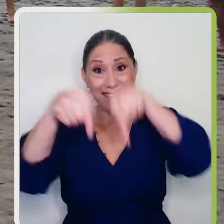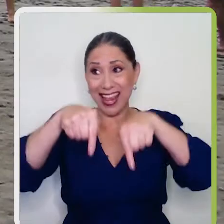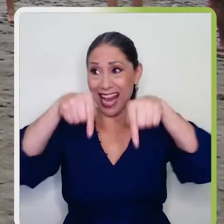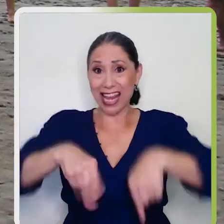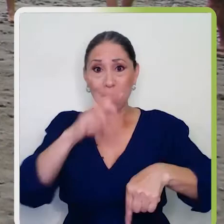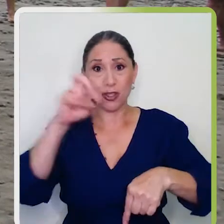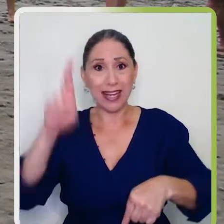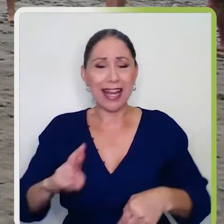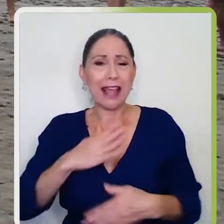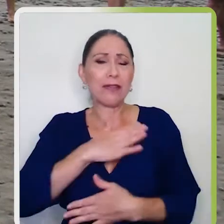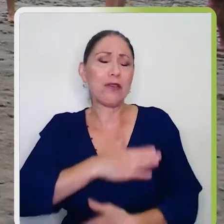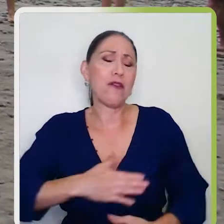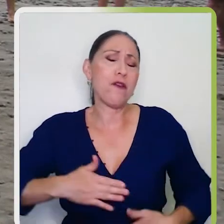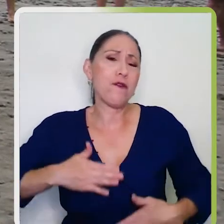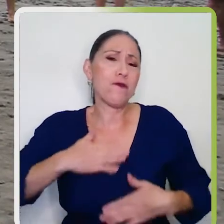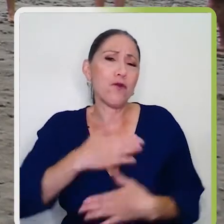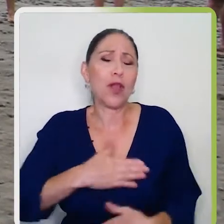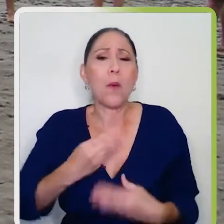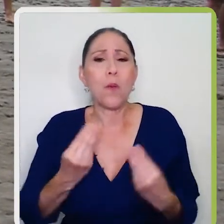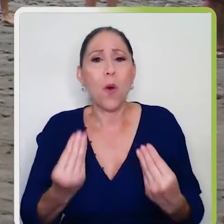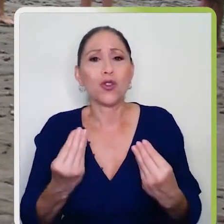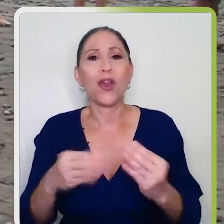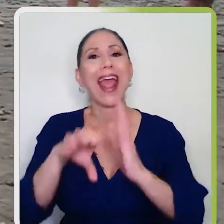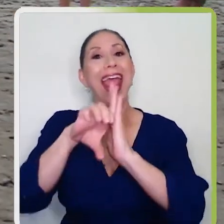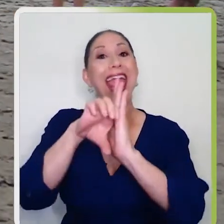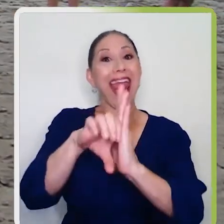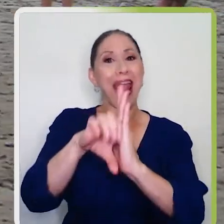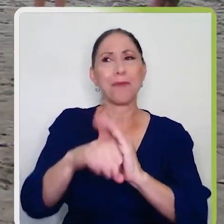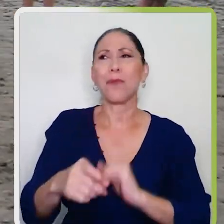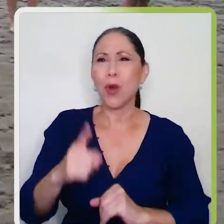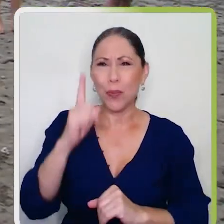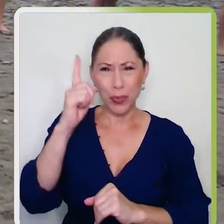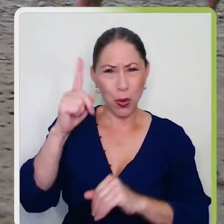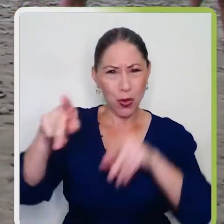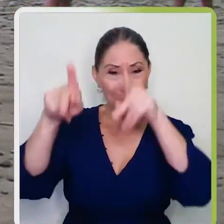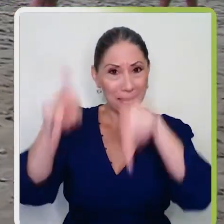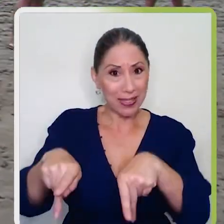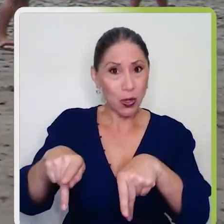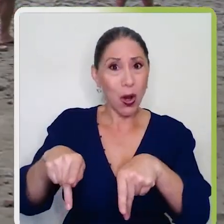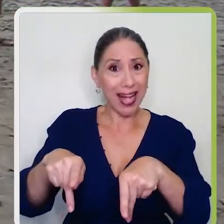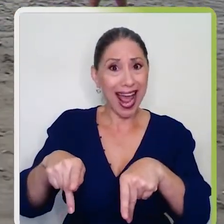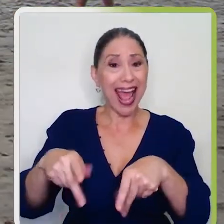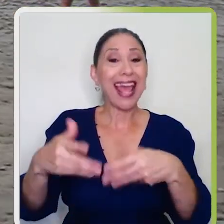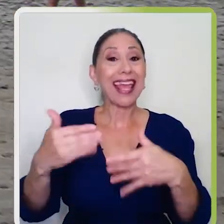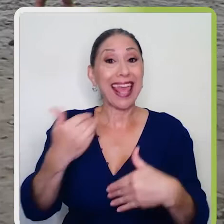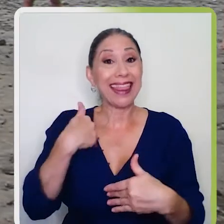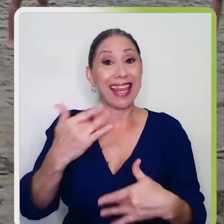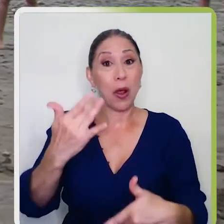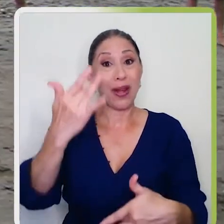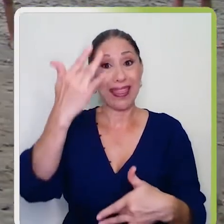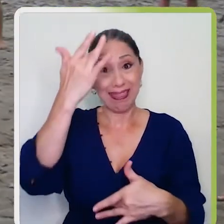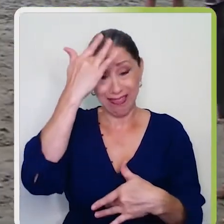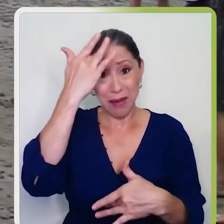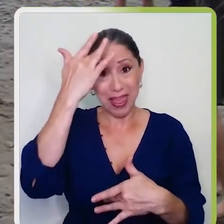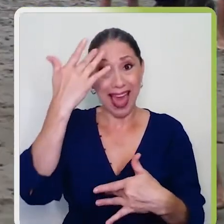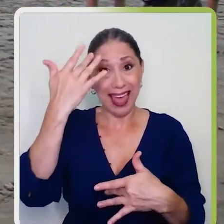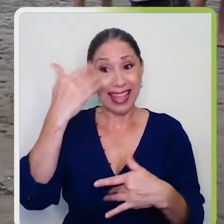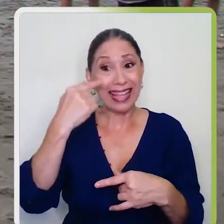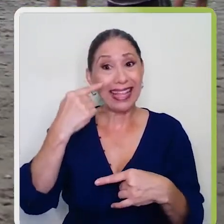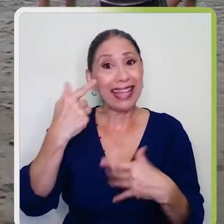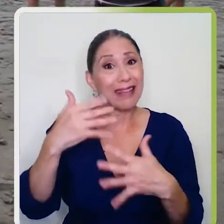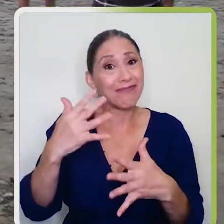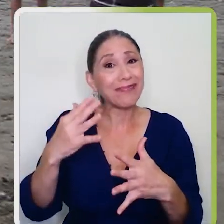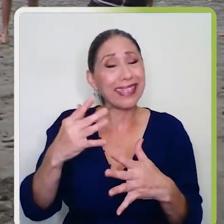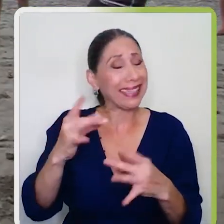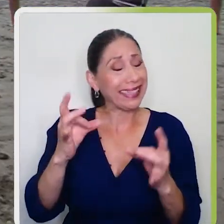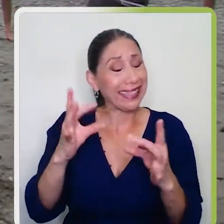que es, por ejemplo, tuve un pasajero que era de terminal y me dijo, antes, cuando yo podía caminar, fui